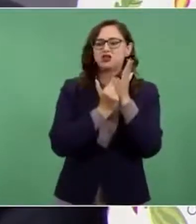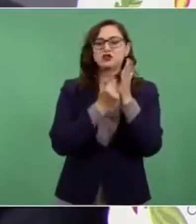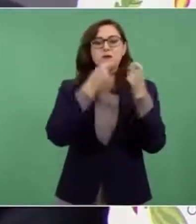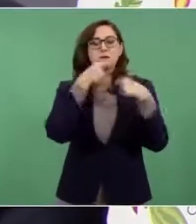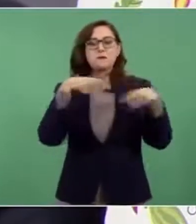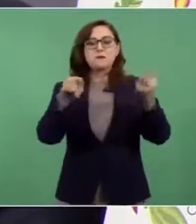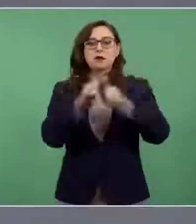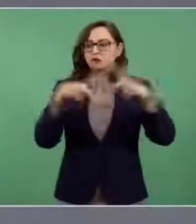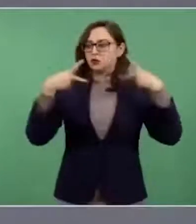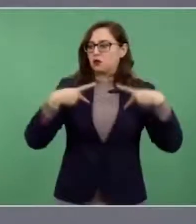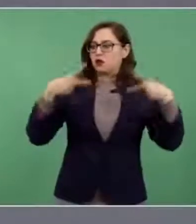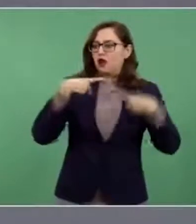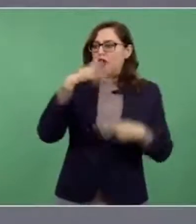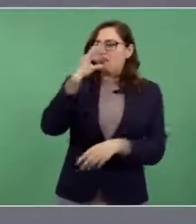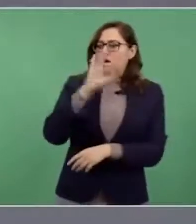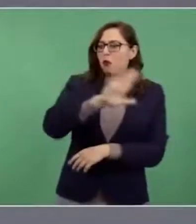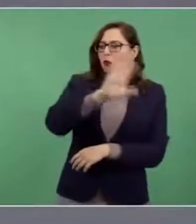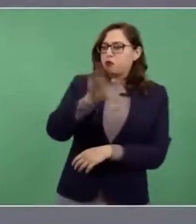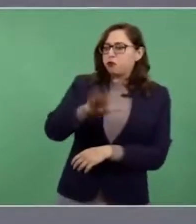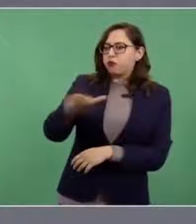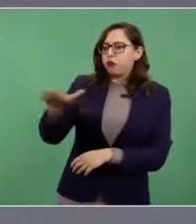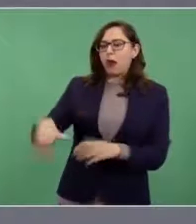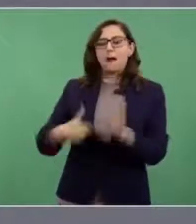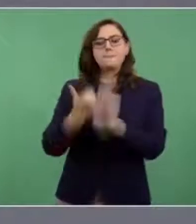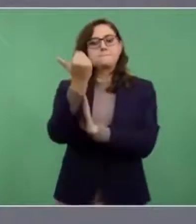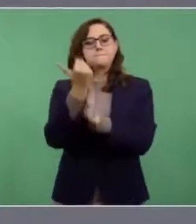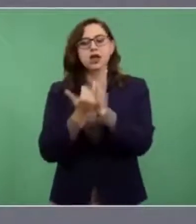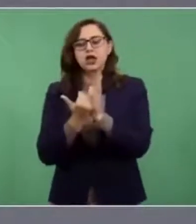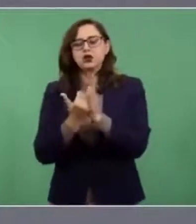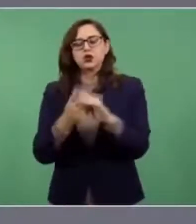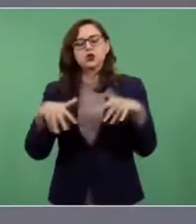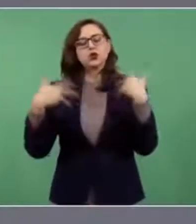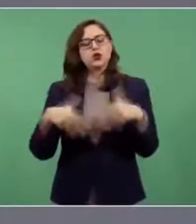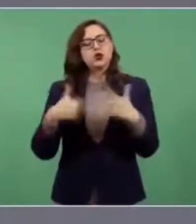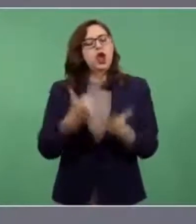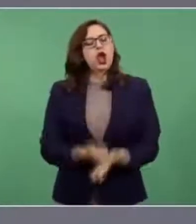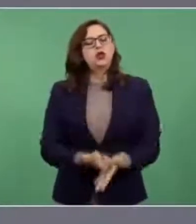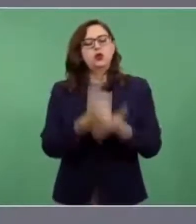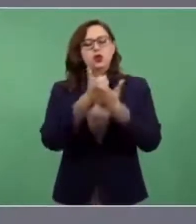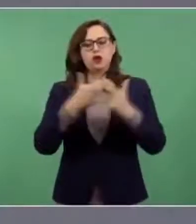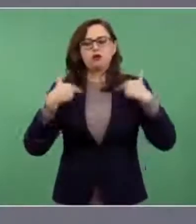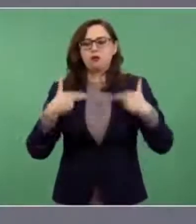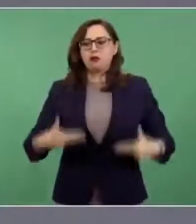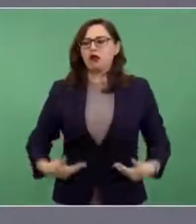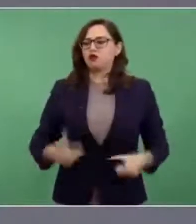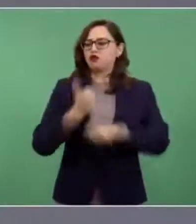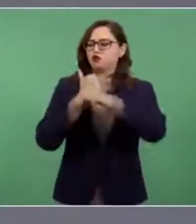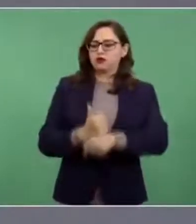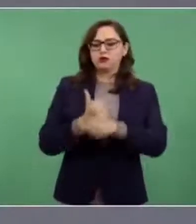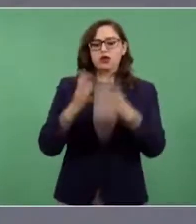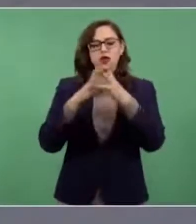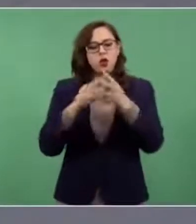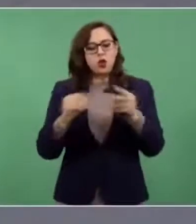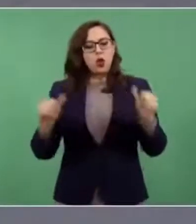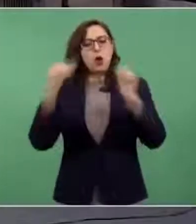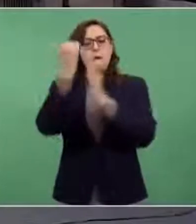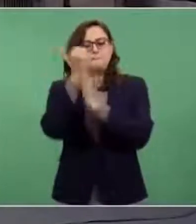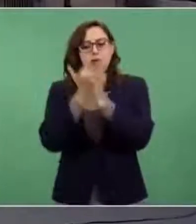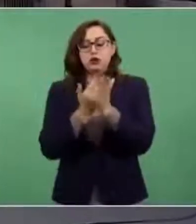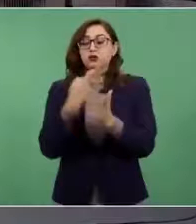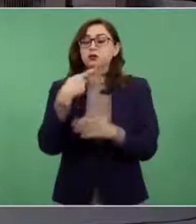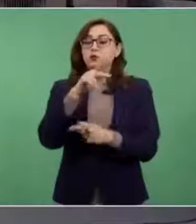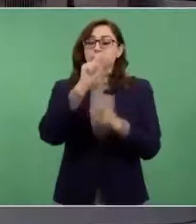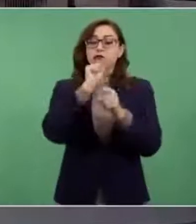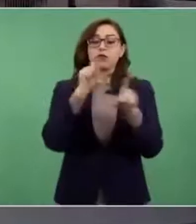positivo para la normalización económica, educativa y social. En